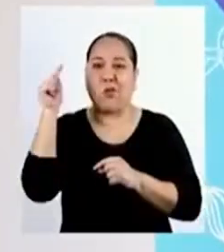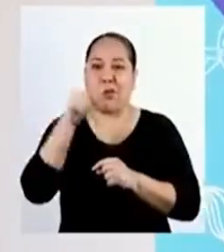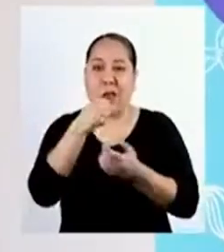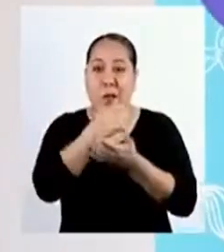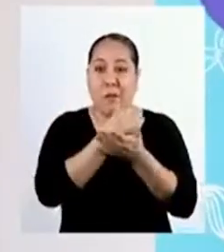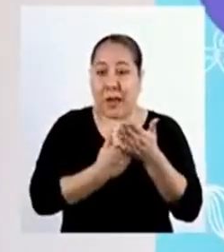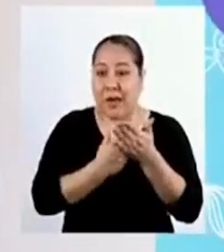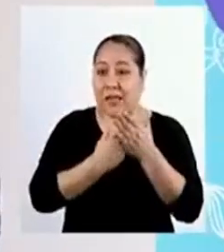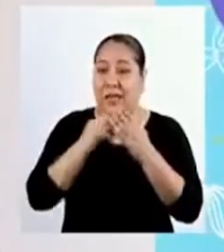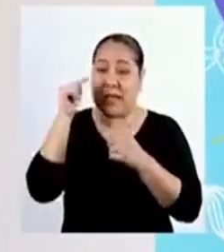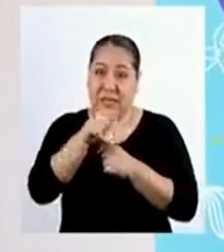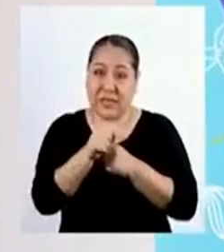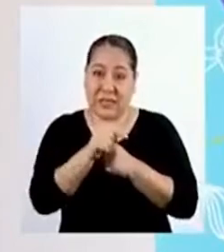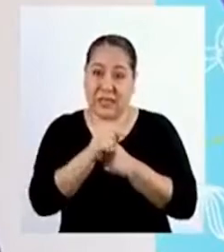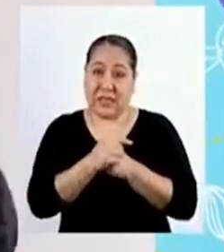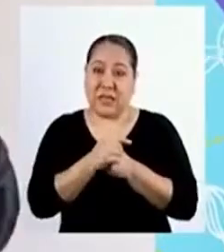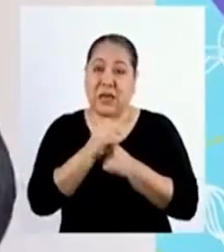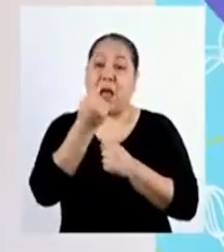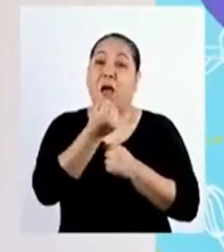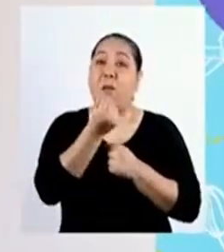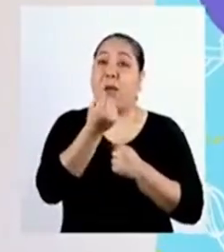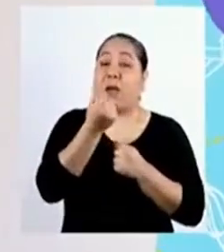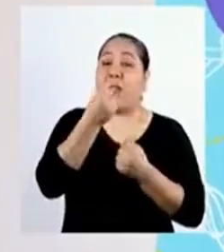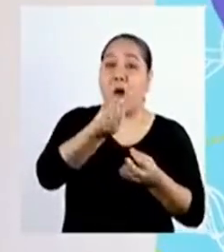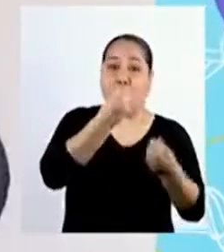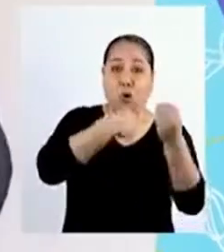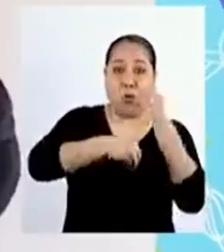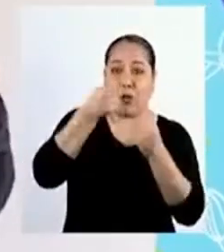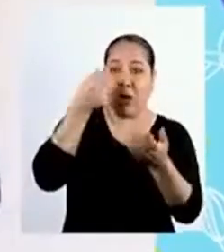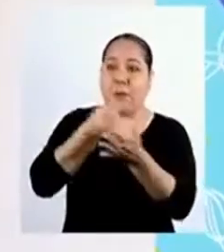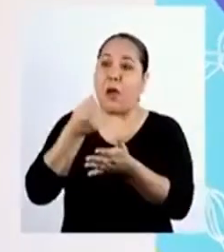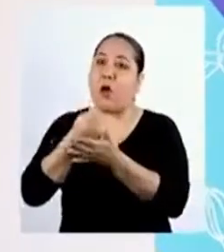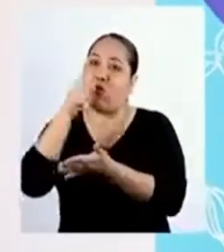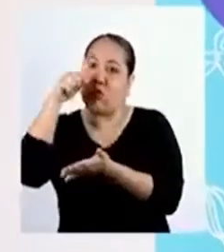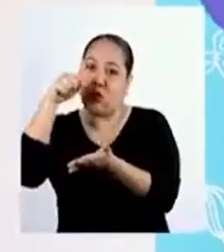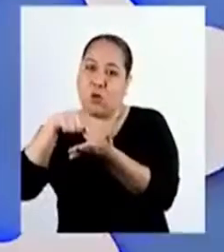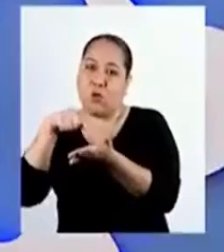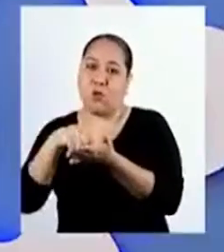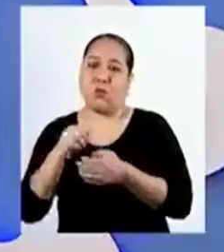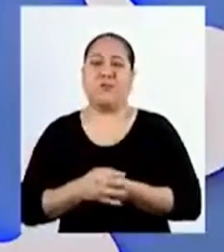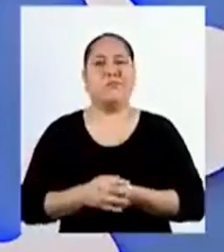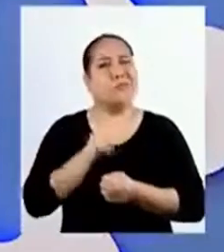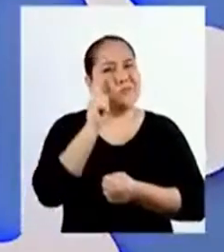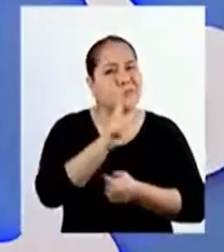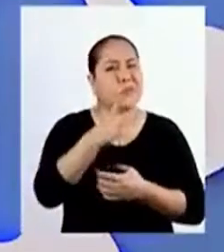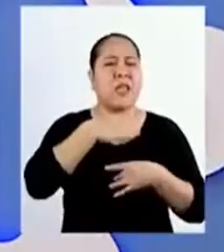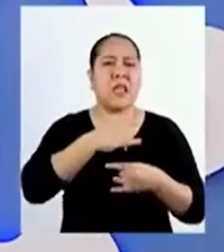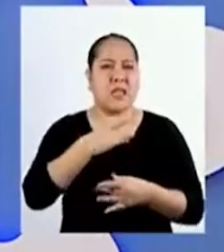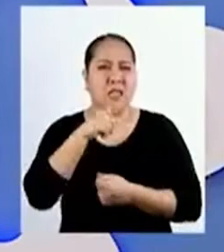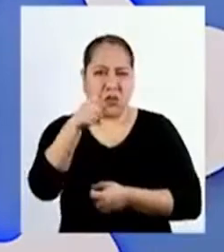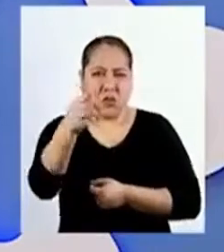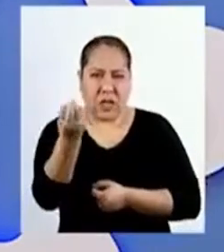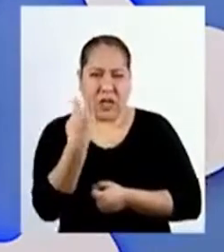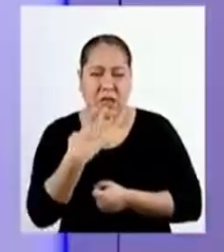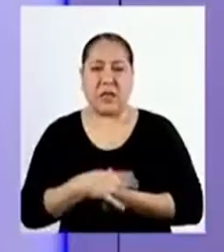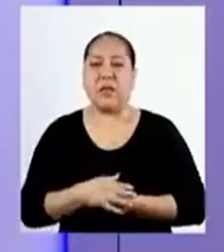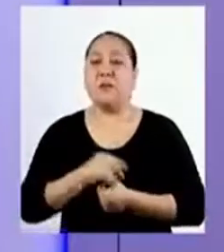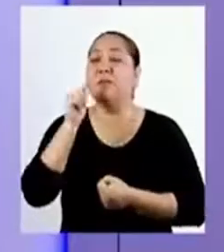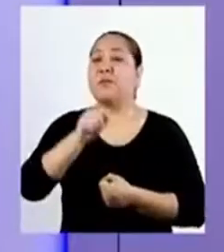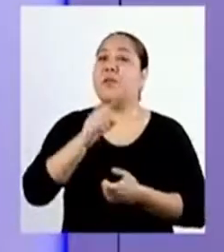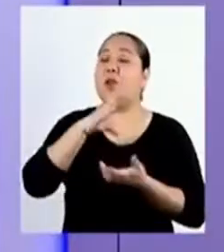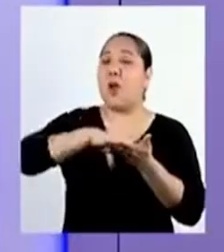una parte la gastamos en alimentos y el pago de una deuda. Muy interesante lo que dijeron.